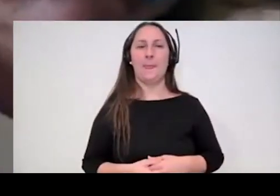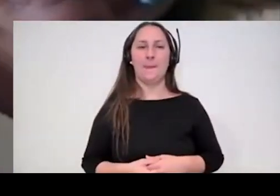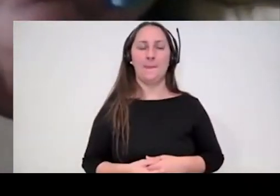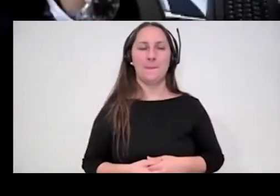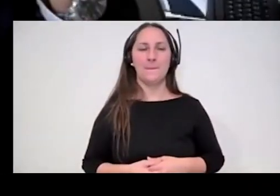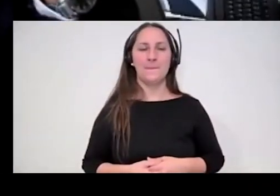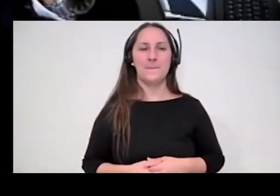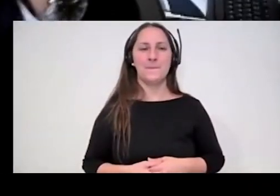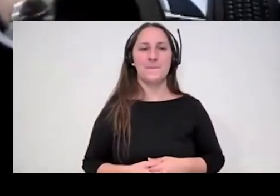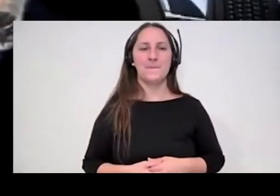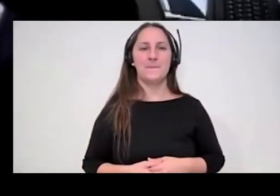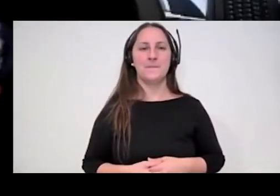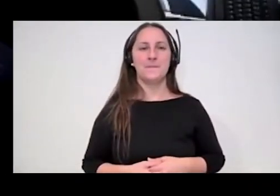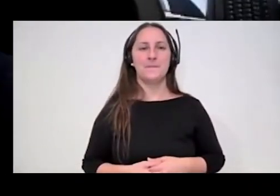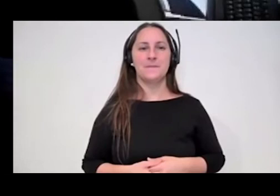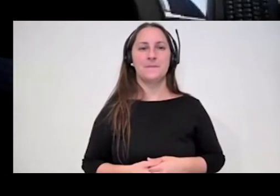Mario.